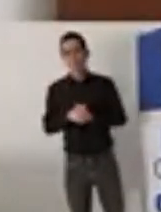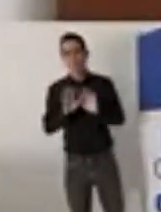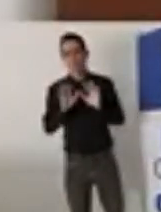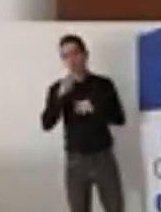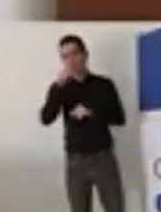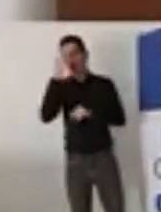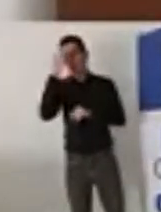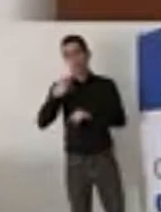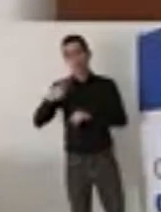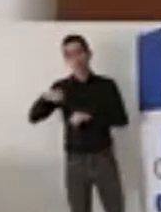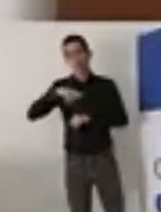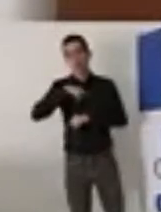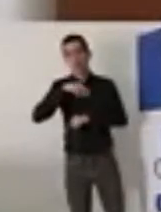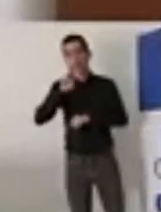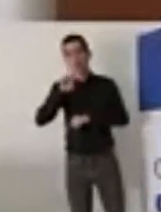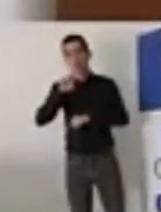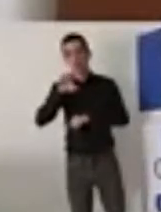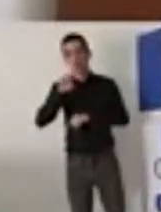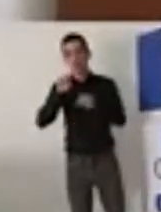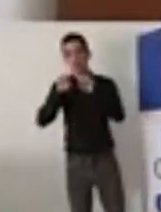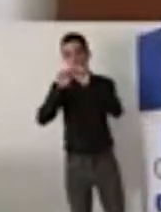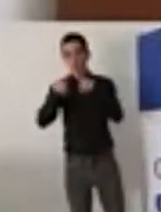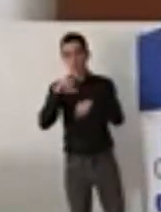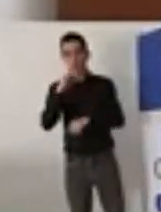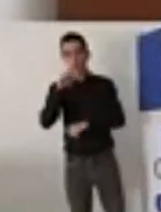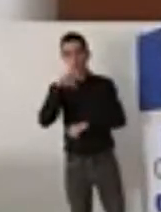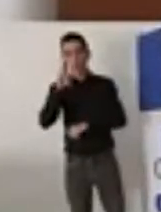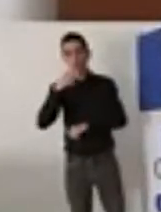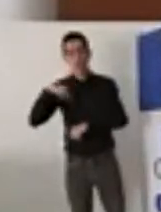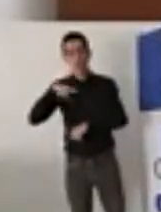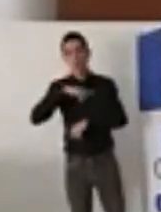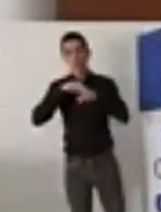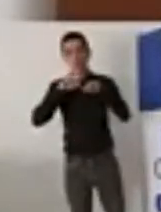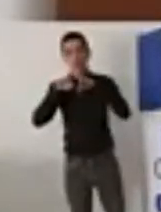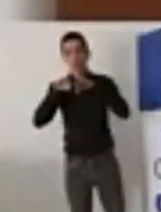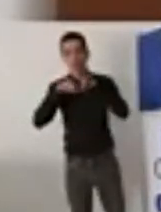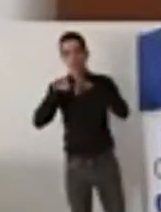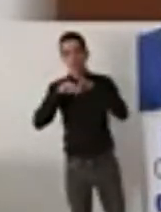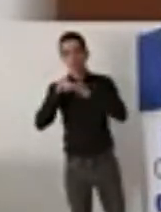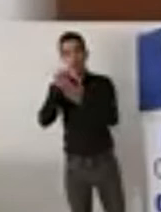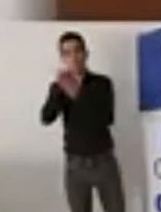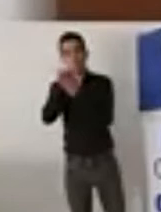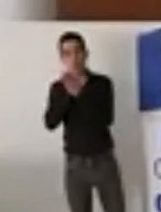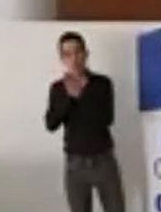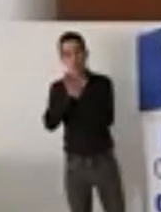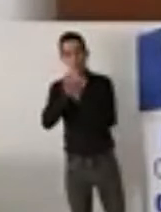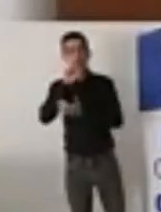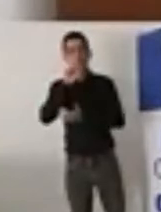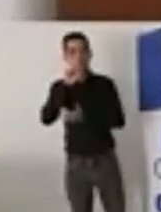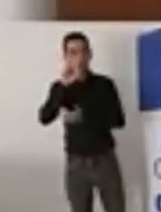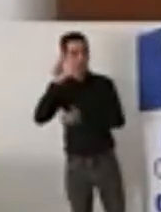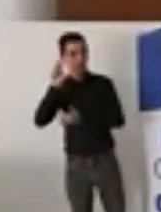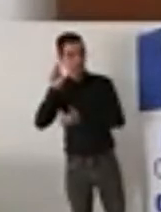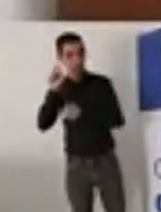el sistema de Naciones Unidas trabajamos mucho en la Agenda 2030 y los 17 Objetivos de Desarrollo